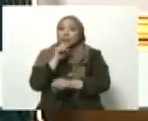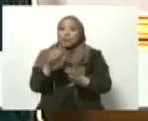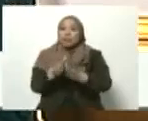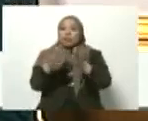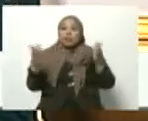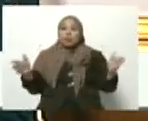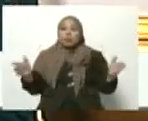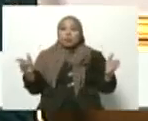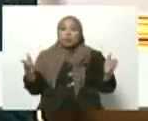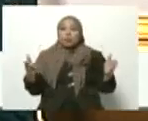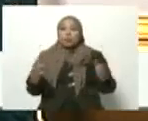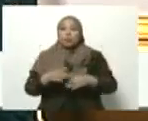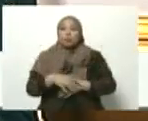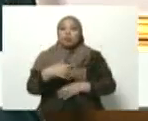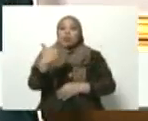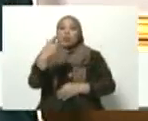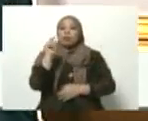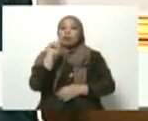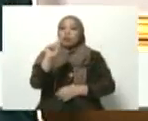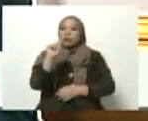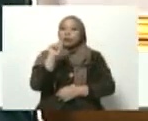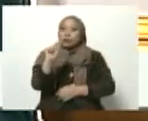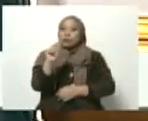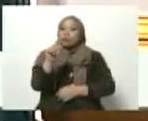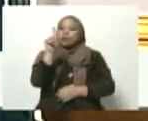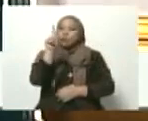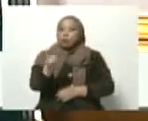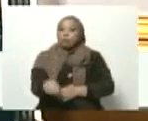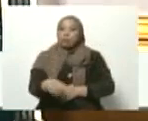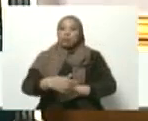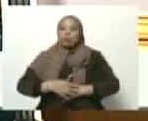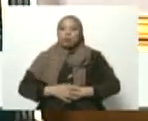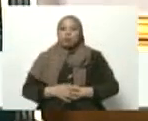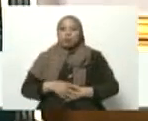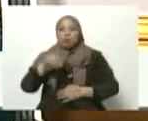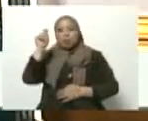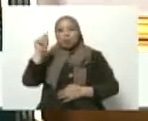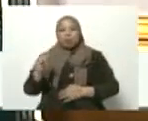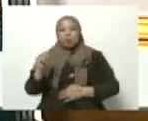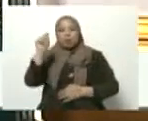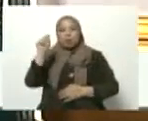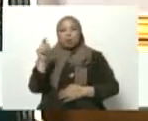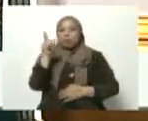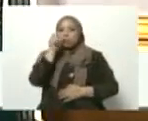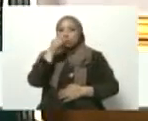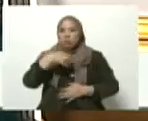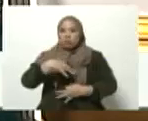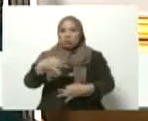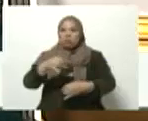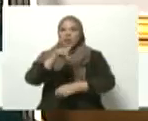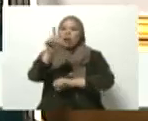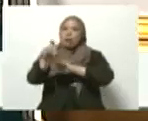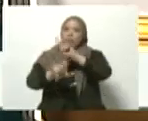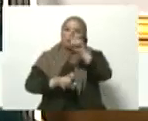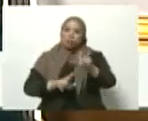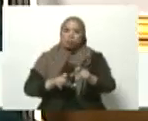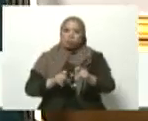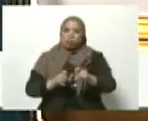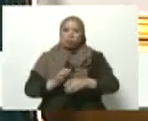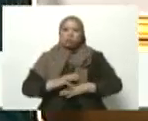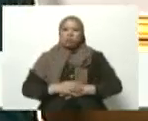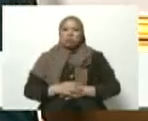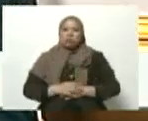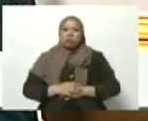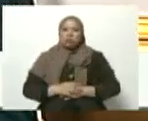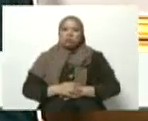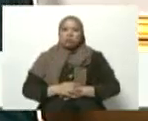palabra de 3 minutos, donde además los diputados y diputadas que intervengan hagan una pregunta para